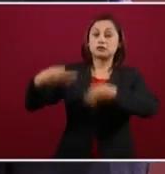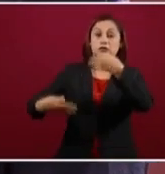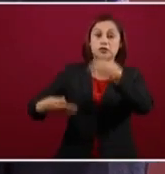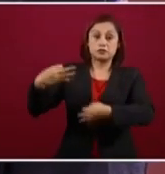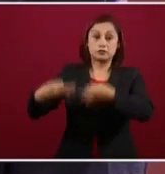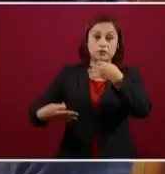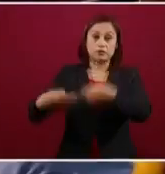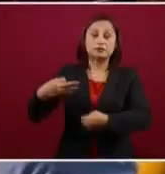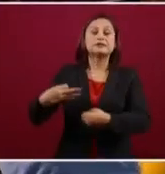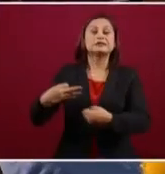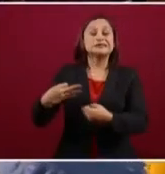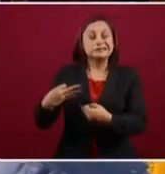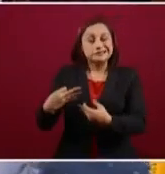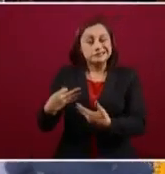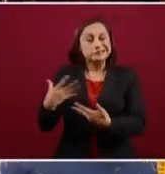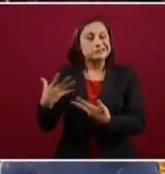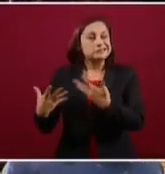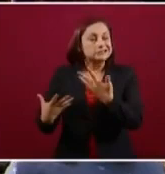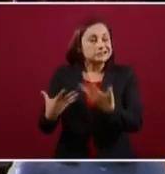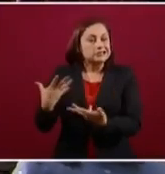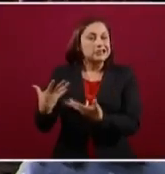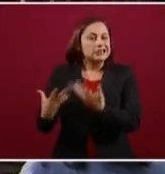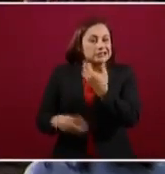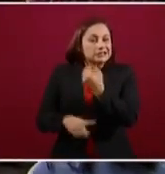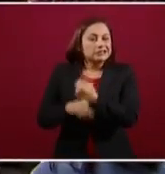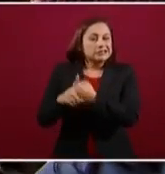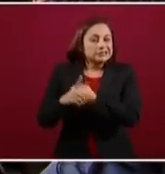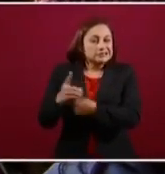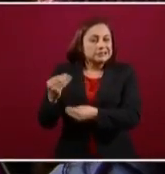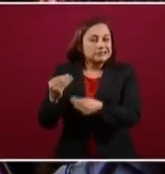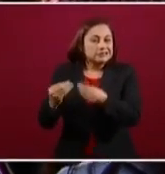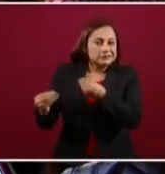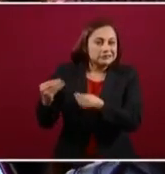algunos problemas y la verdad